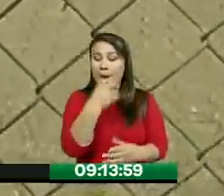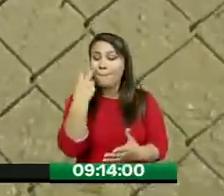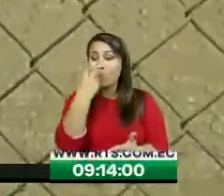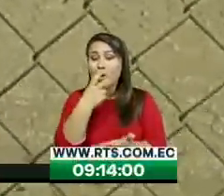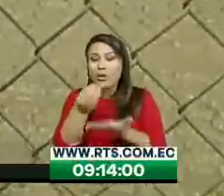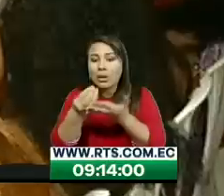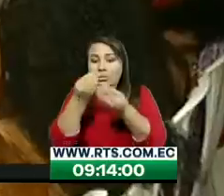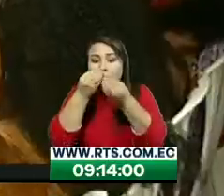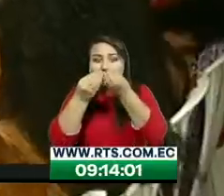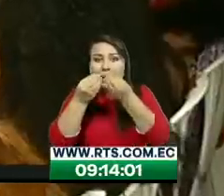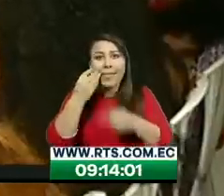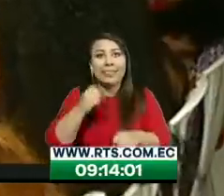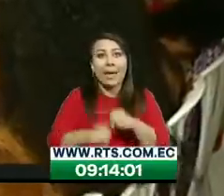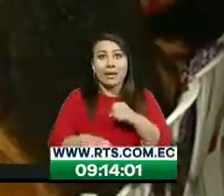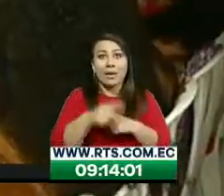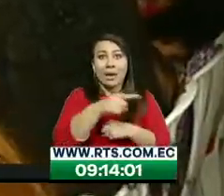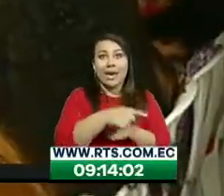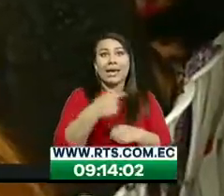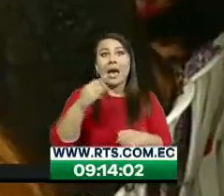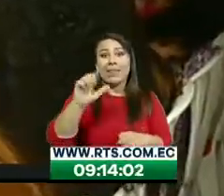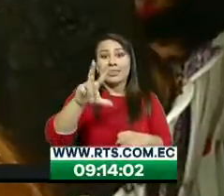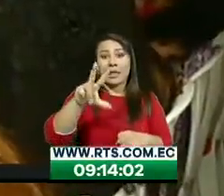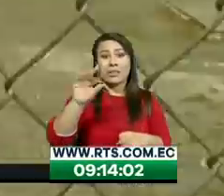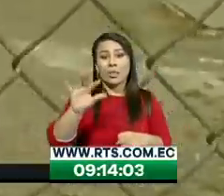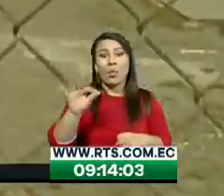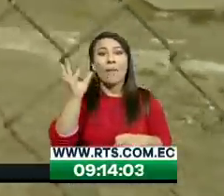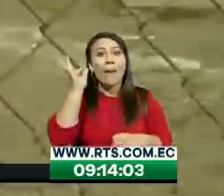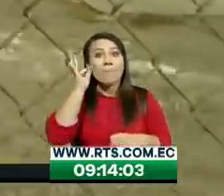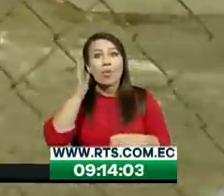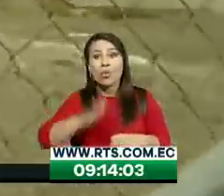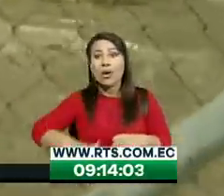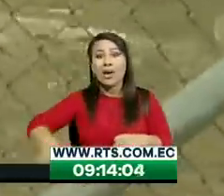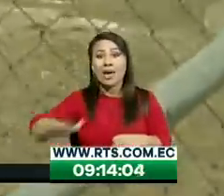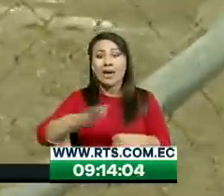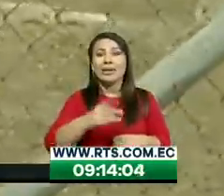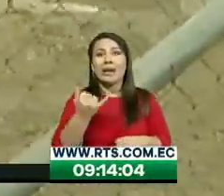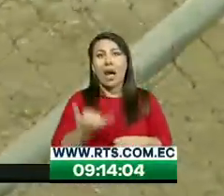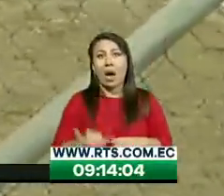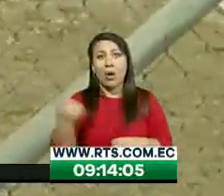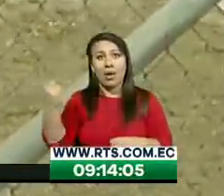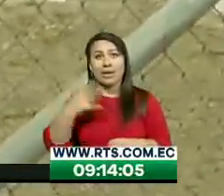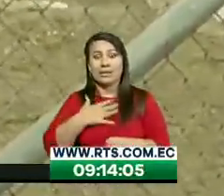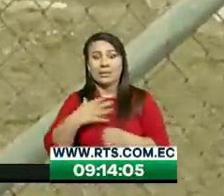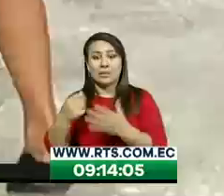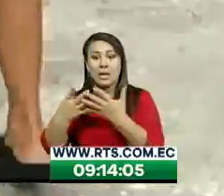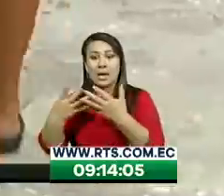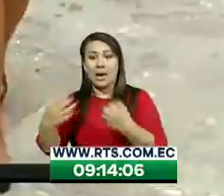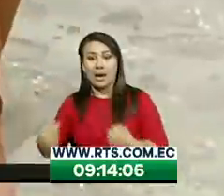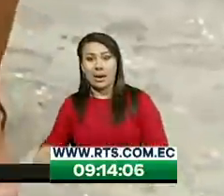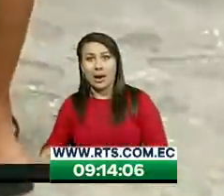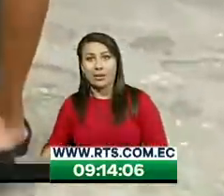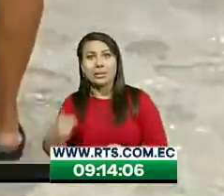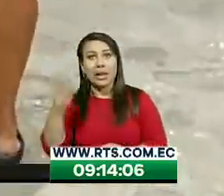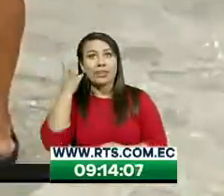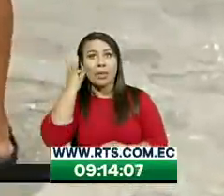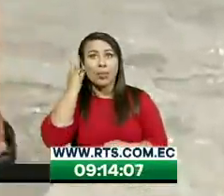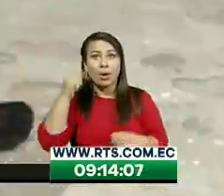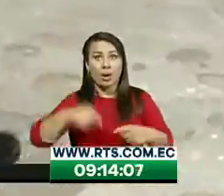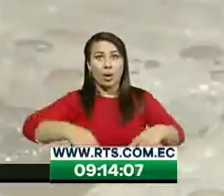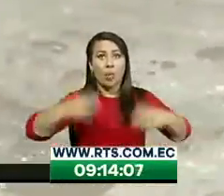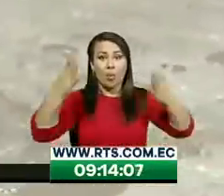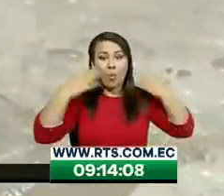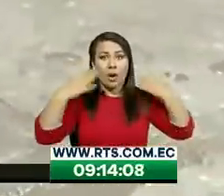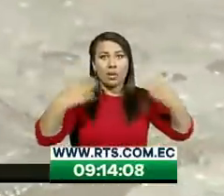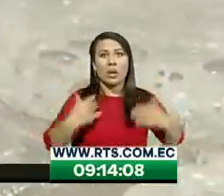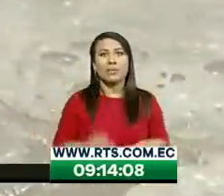presencia de uno de los representantes de la compañía para que nos exprese mayor datos en torno a esta situación. El